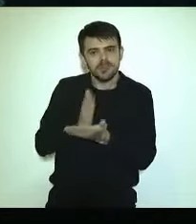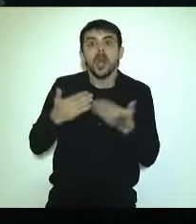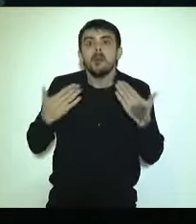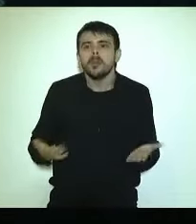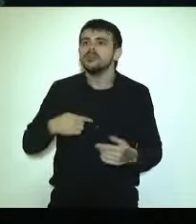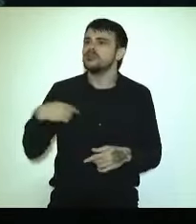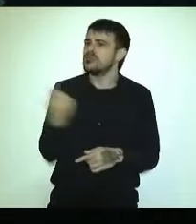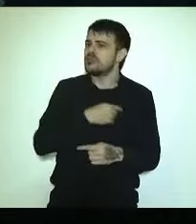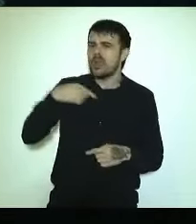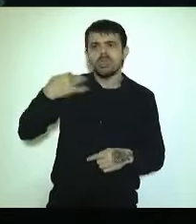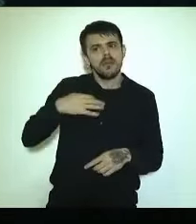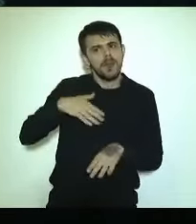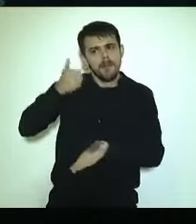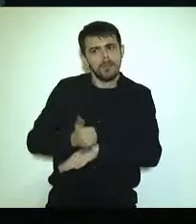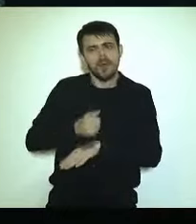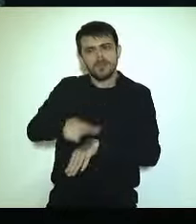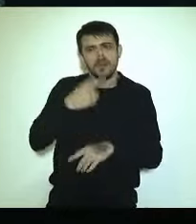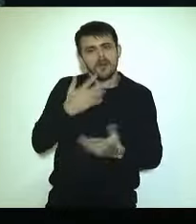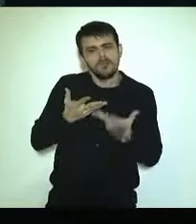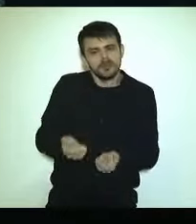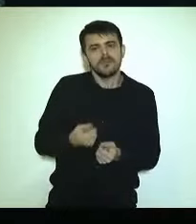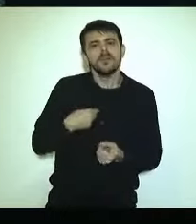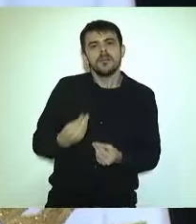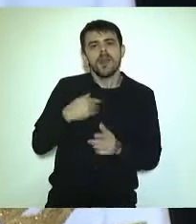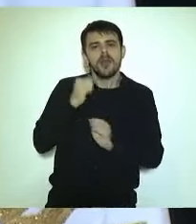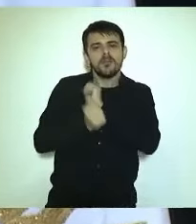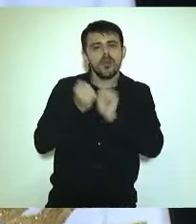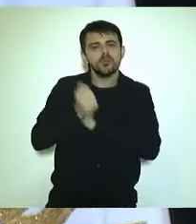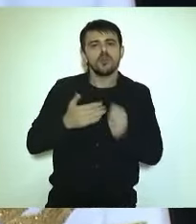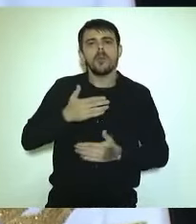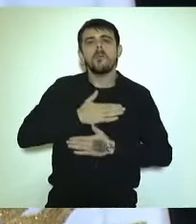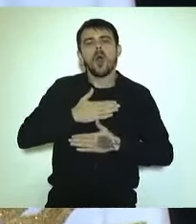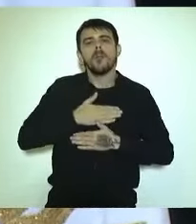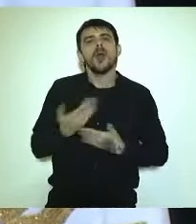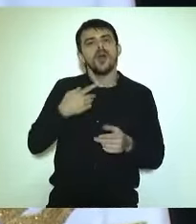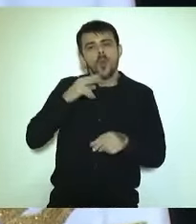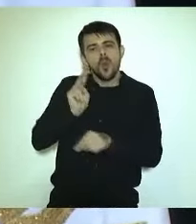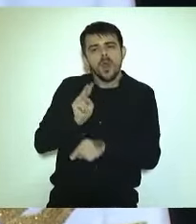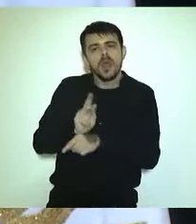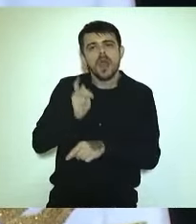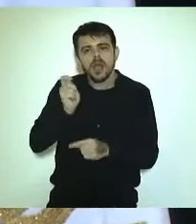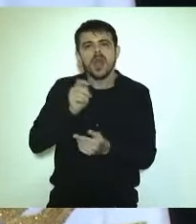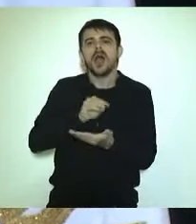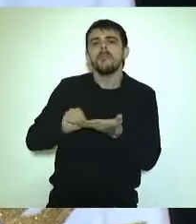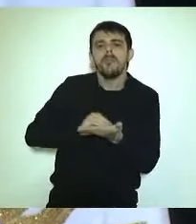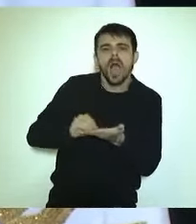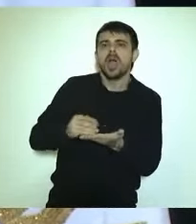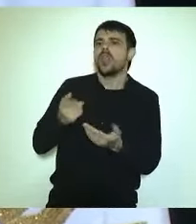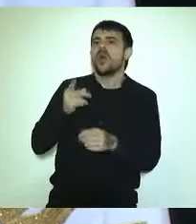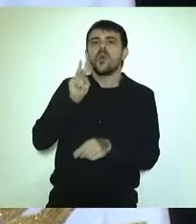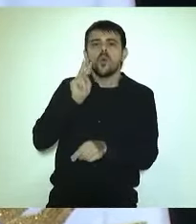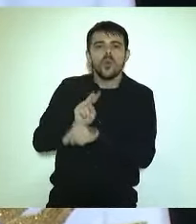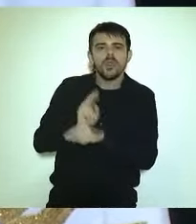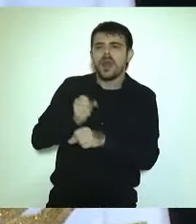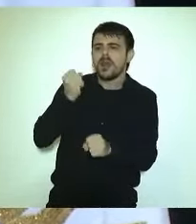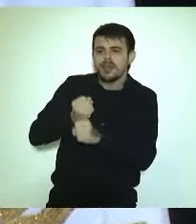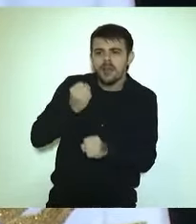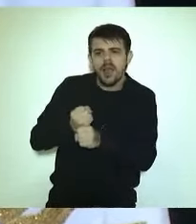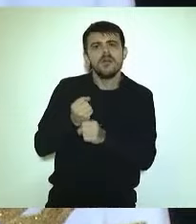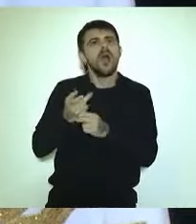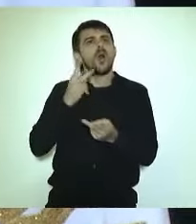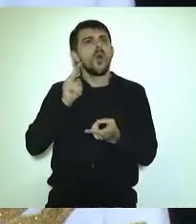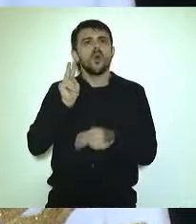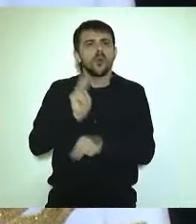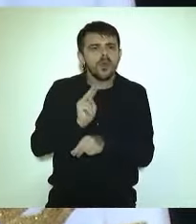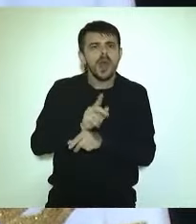defender claramente la generación de puestos de trabajo cuidar a nuestros empresarios es cuidar a nuestros trabajadores cuidar a nuestra